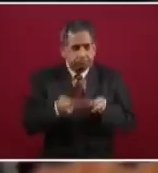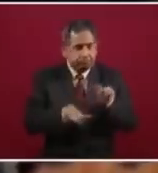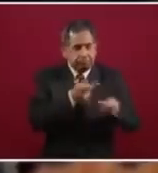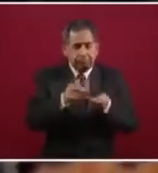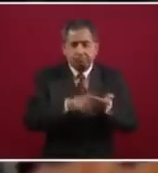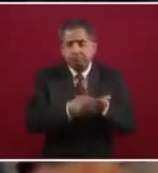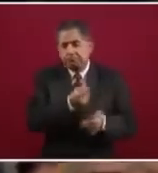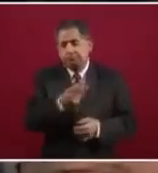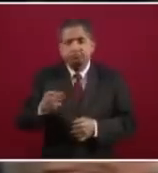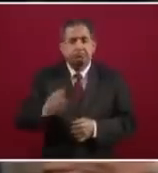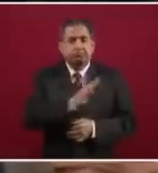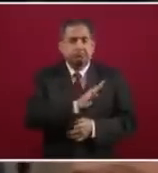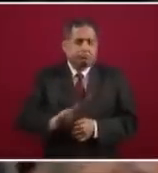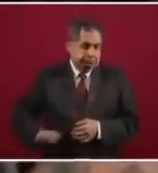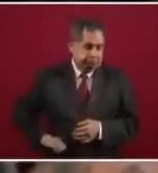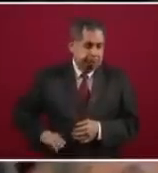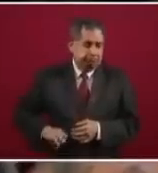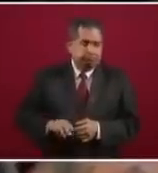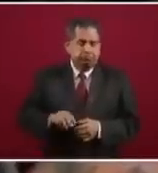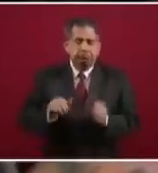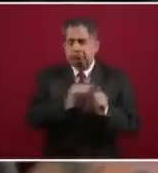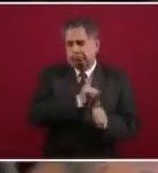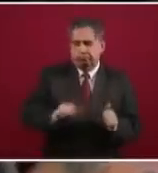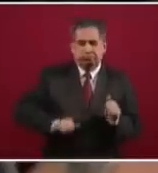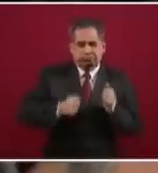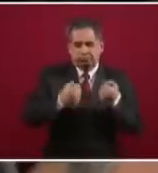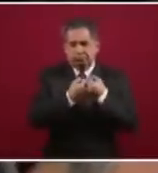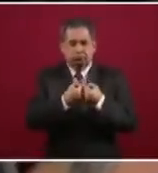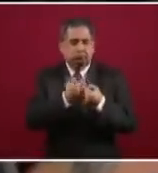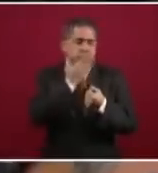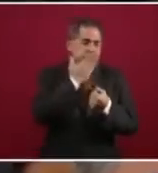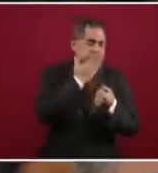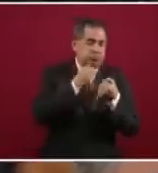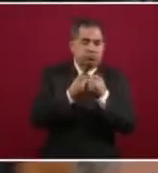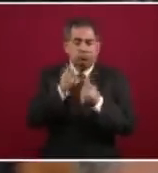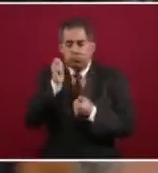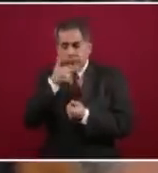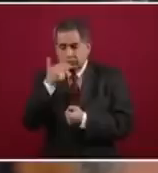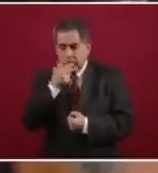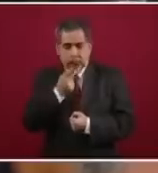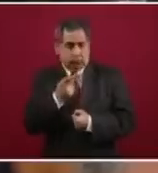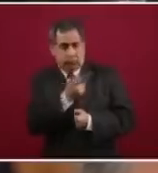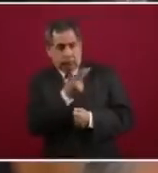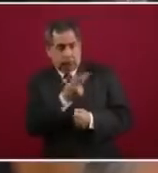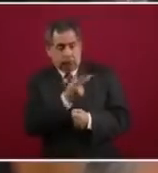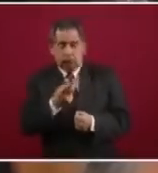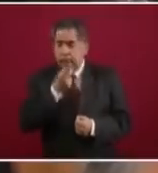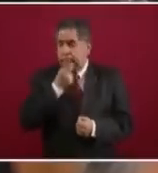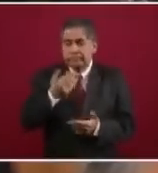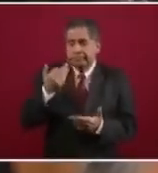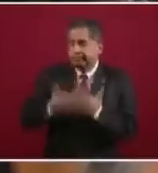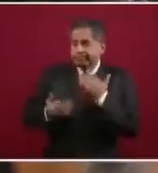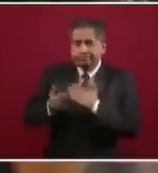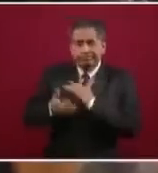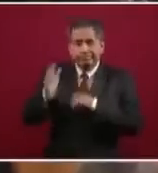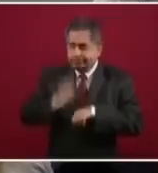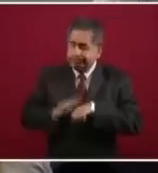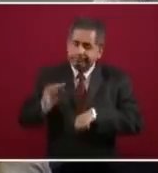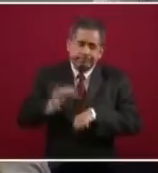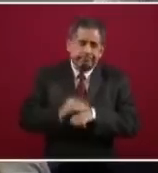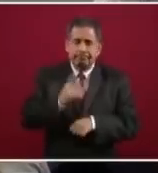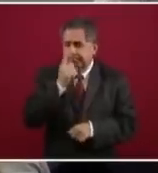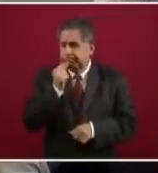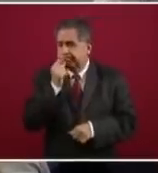de municipios de Sonora que colindan con Chihuahua y pues han comentado que les hacen falta policías municipales